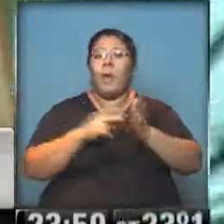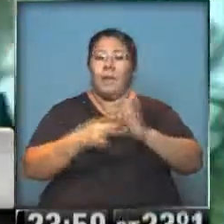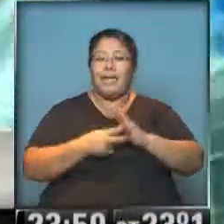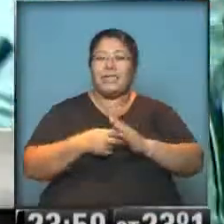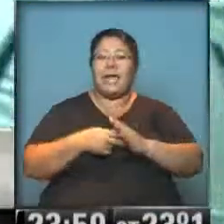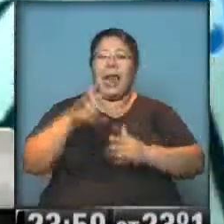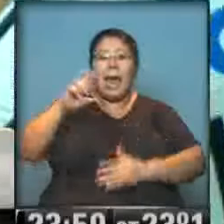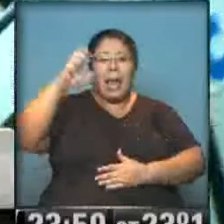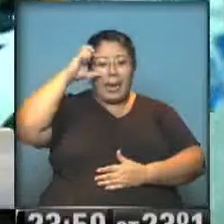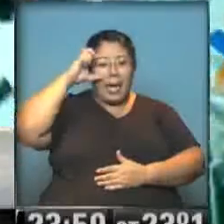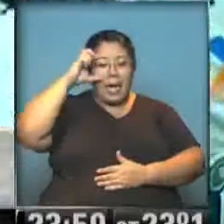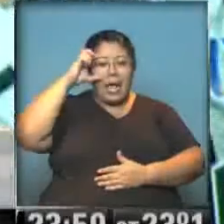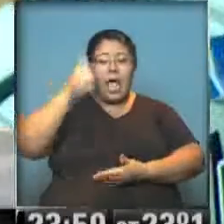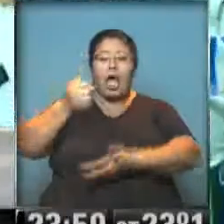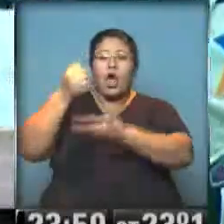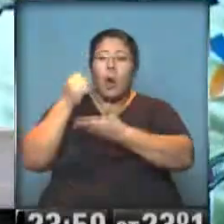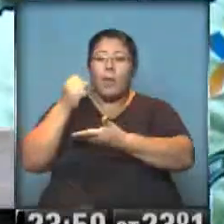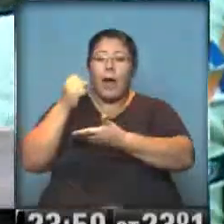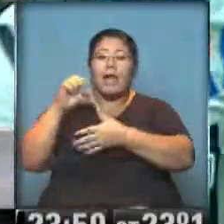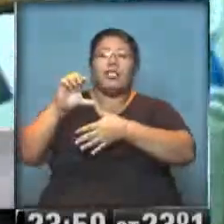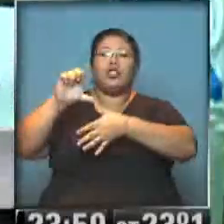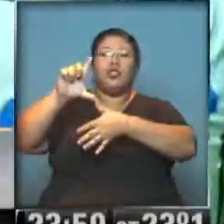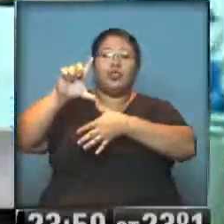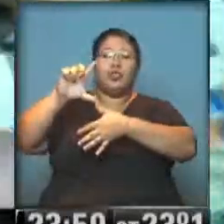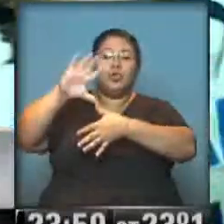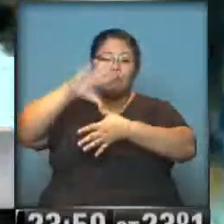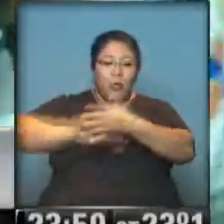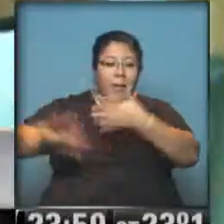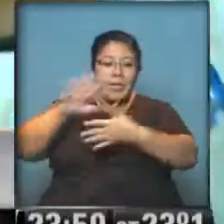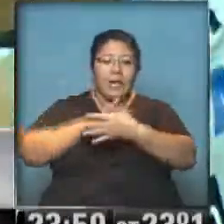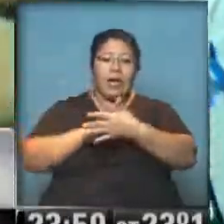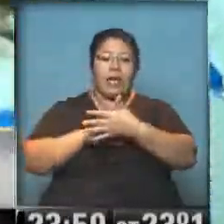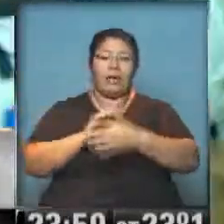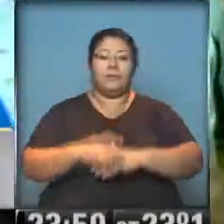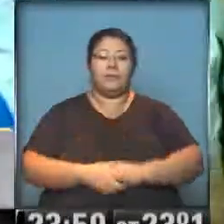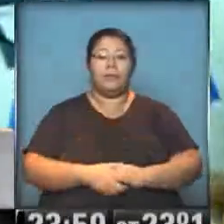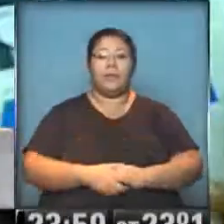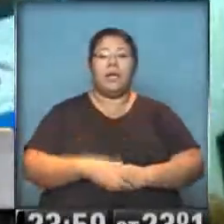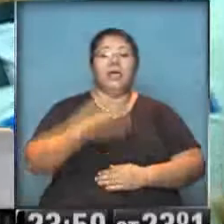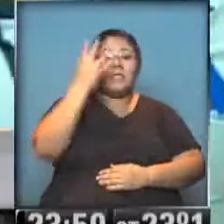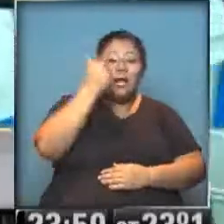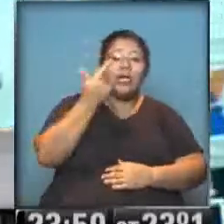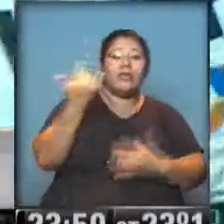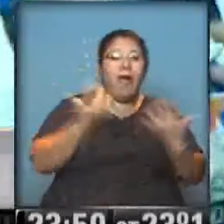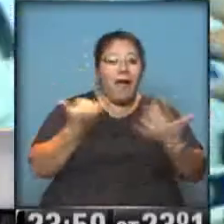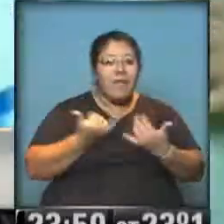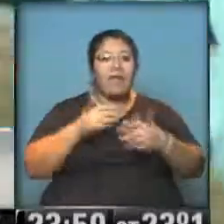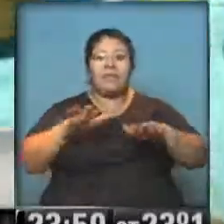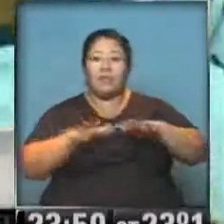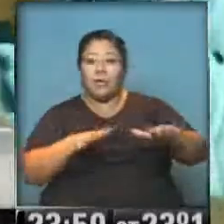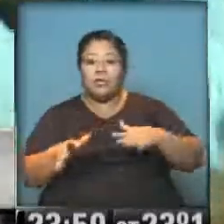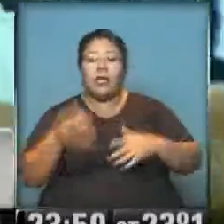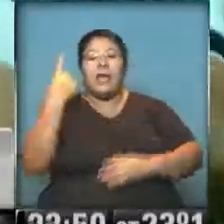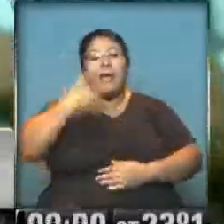los jugadores de San Lorenzo terminaron agrediendo a línea. La cara de Lames lo decía absolutamente todo. San Lorenzo había tenido muchas situaciones, sin embargo, de contra Corinthians